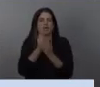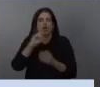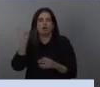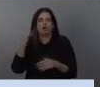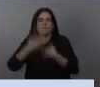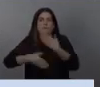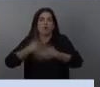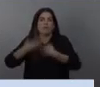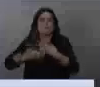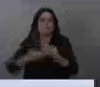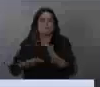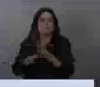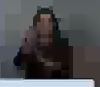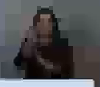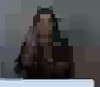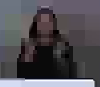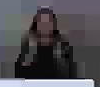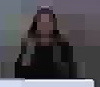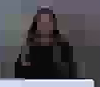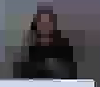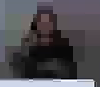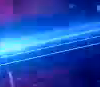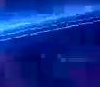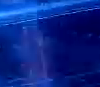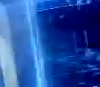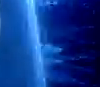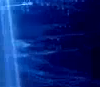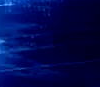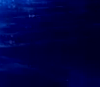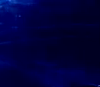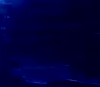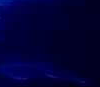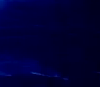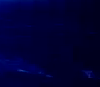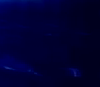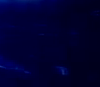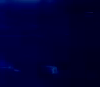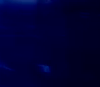conservadores que nos han puesto en marcha a lo largo de estos últimos años